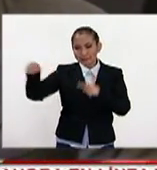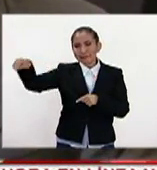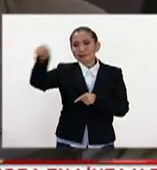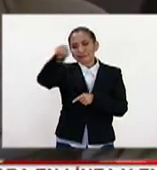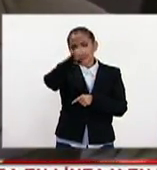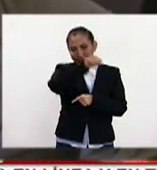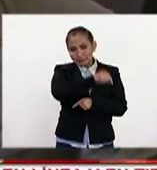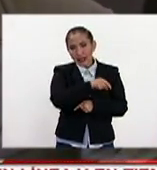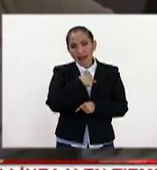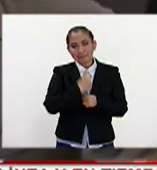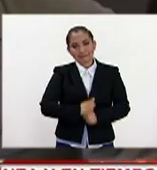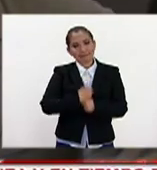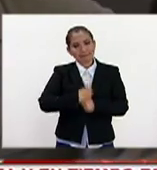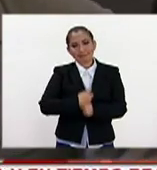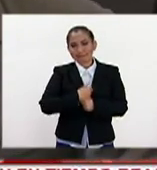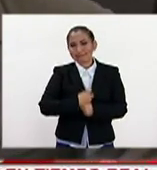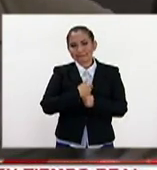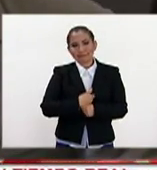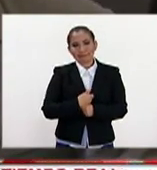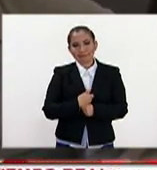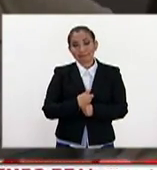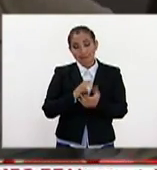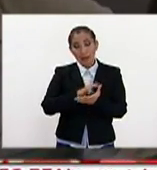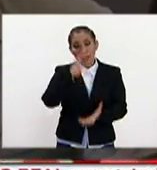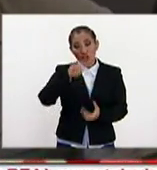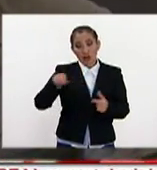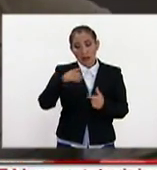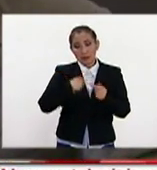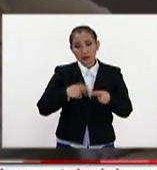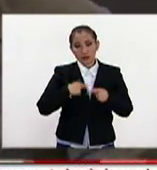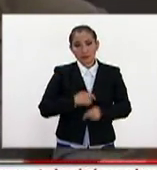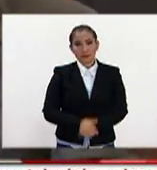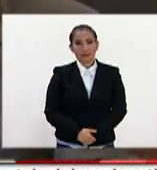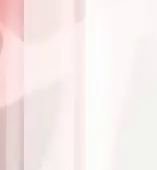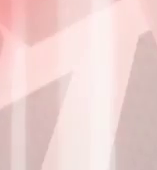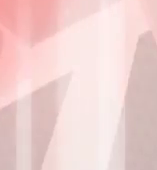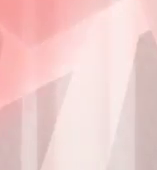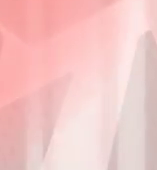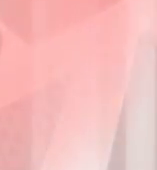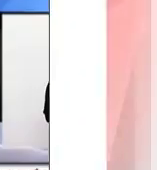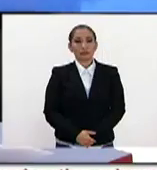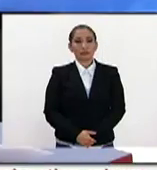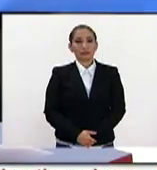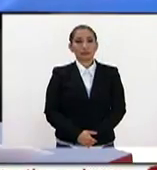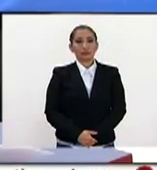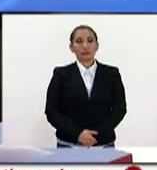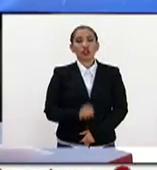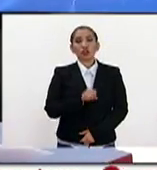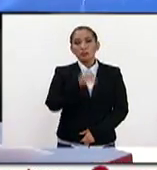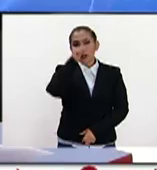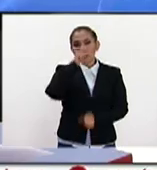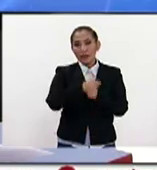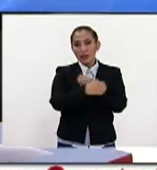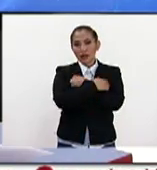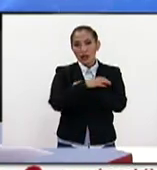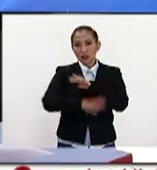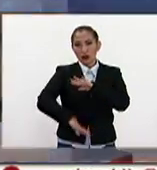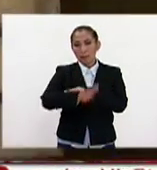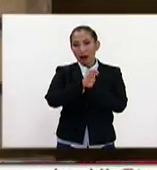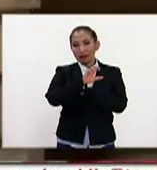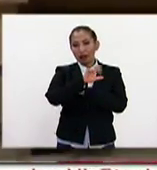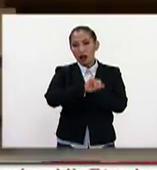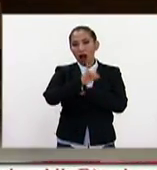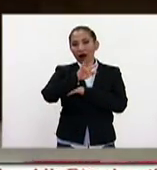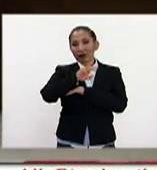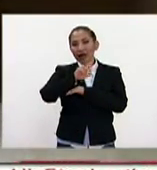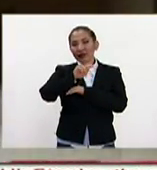lamentablemente sigue lastimando a un gran número de mexicanos. El subsecretario de Educación Básica, Javier